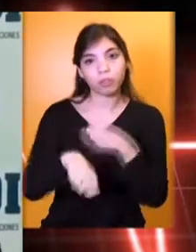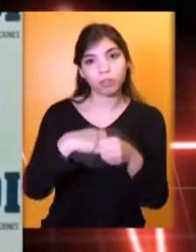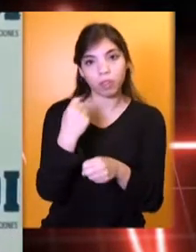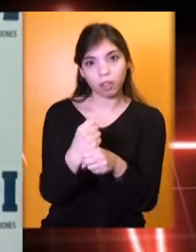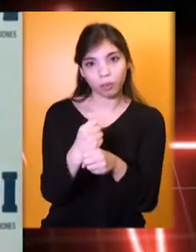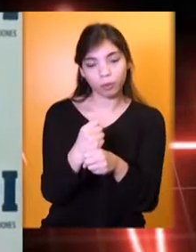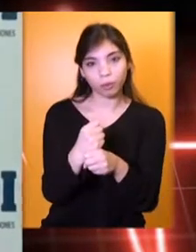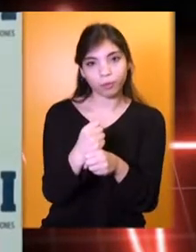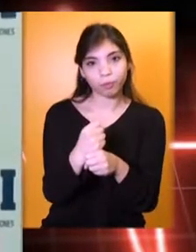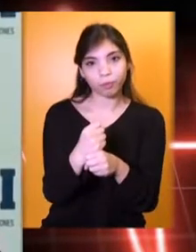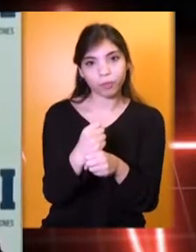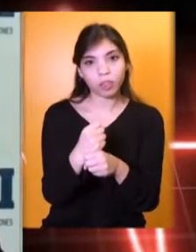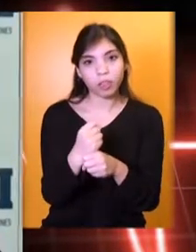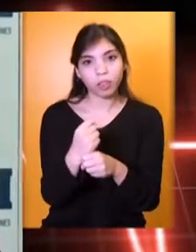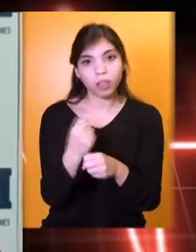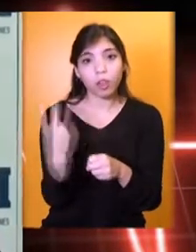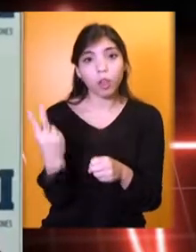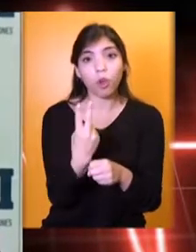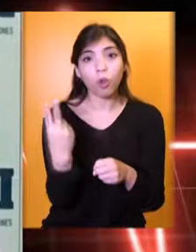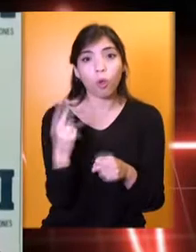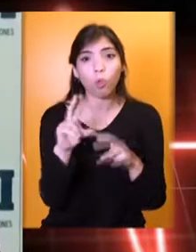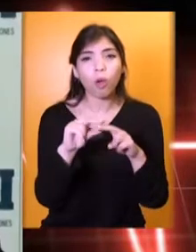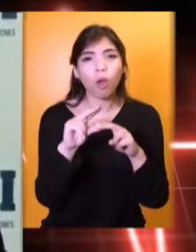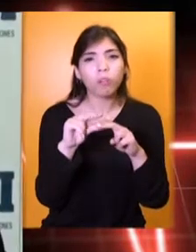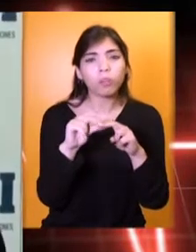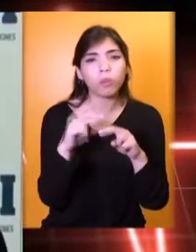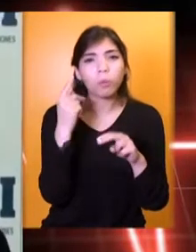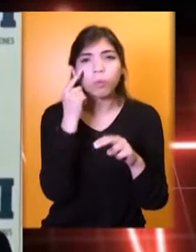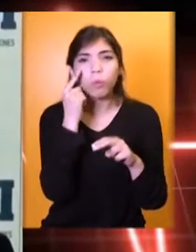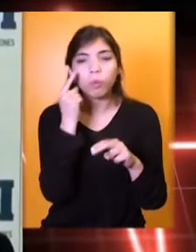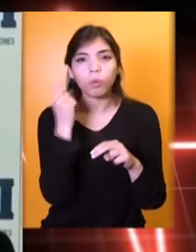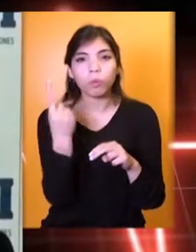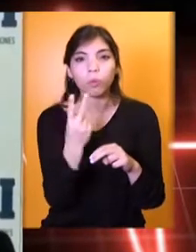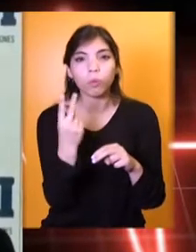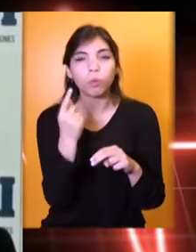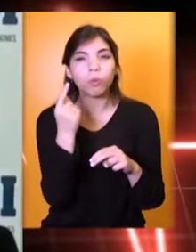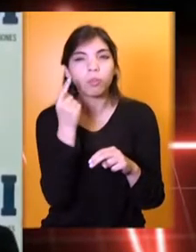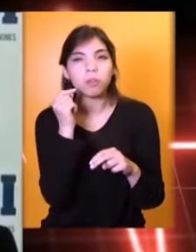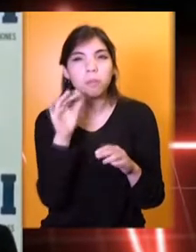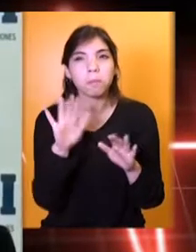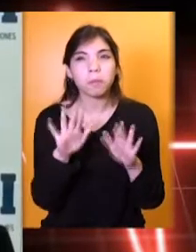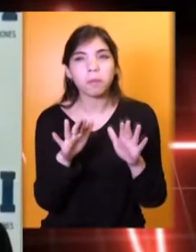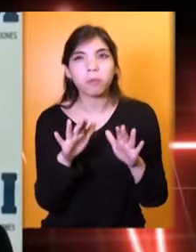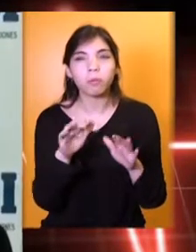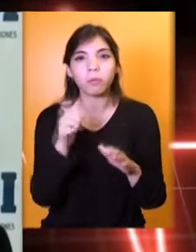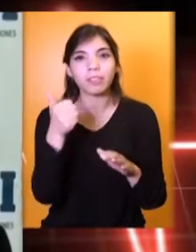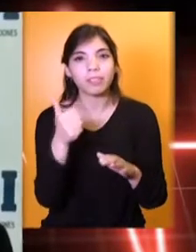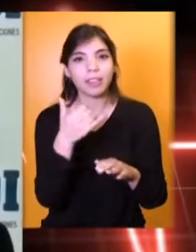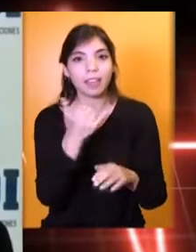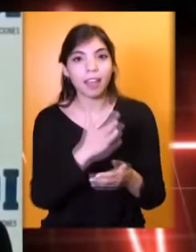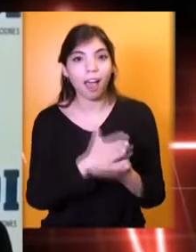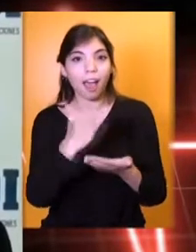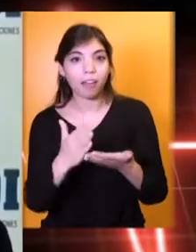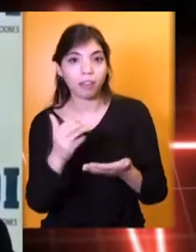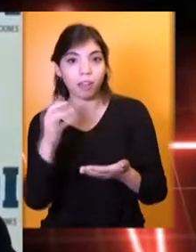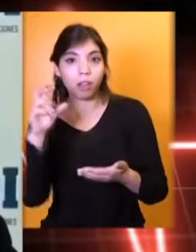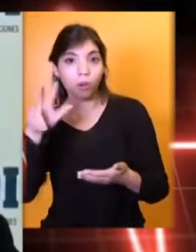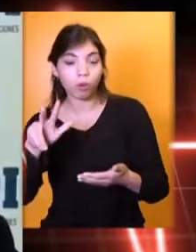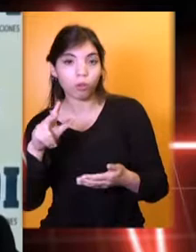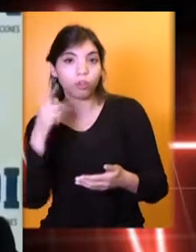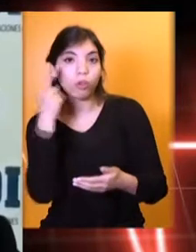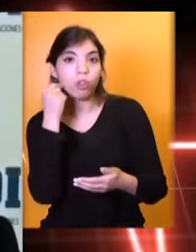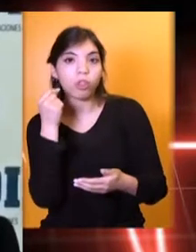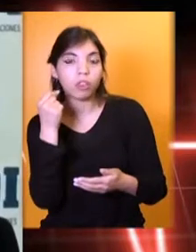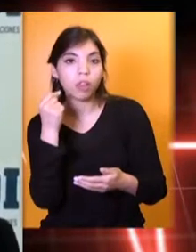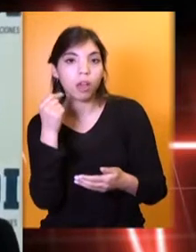quienes ya presentaban una antigua data de fallecimiento, alrededor entre 6 a 8 días,